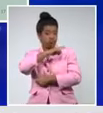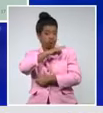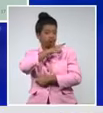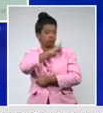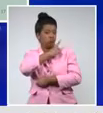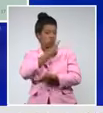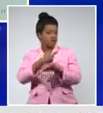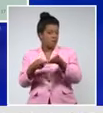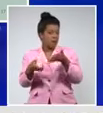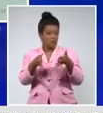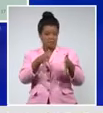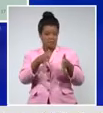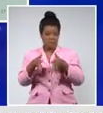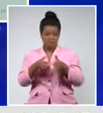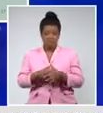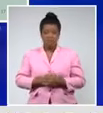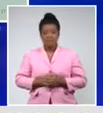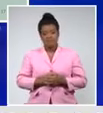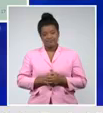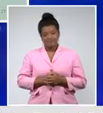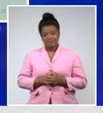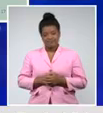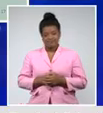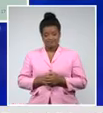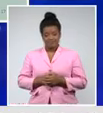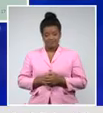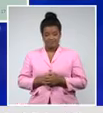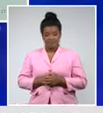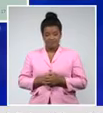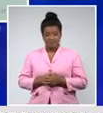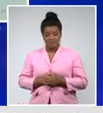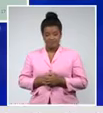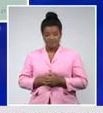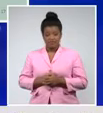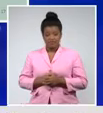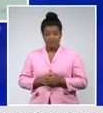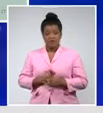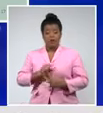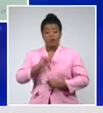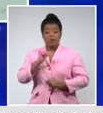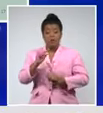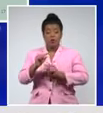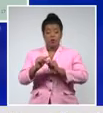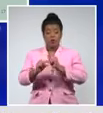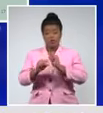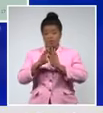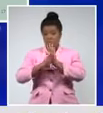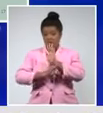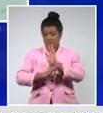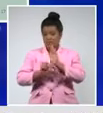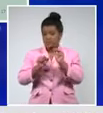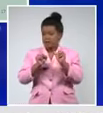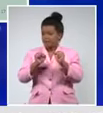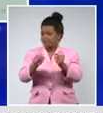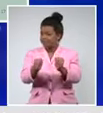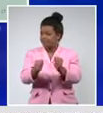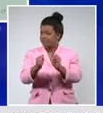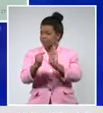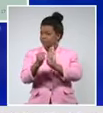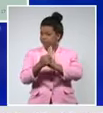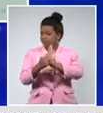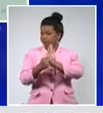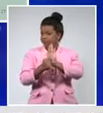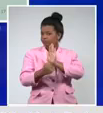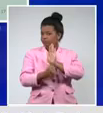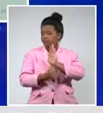atrás, que fueron adaptando un grupo de medidas,